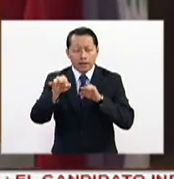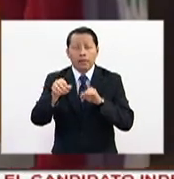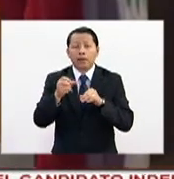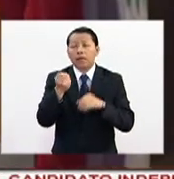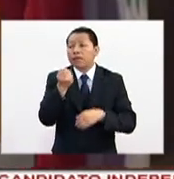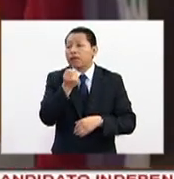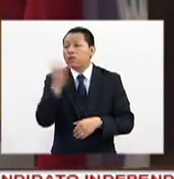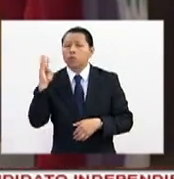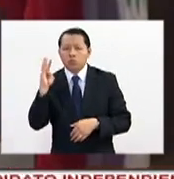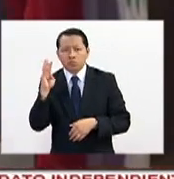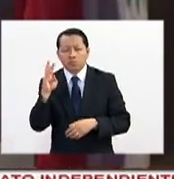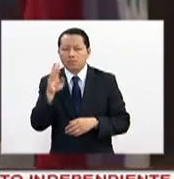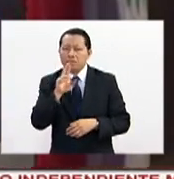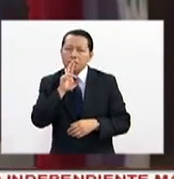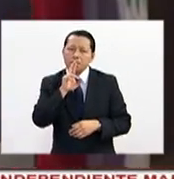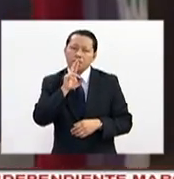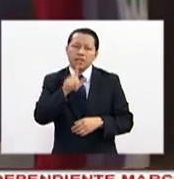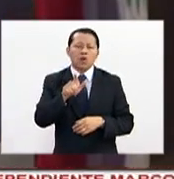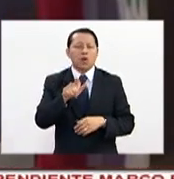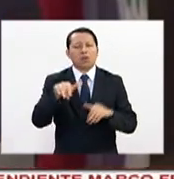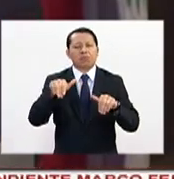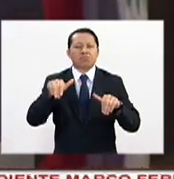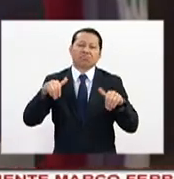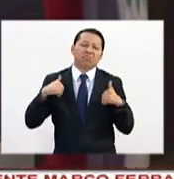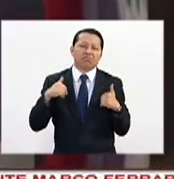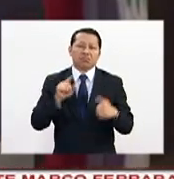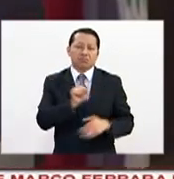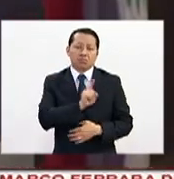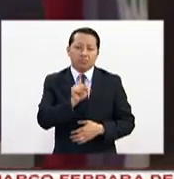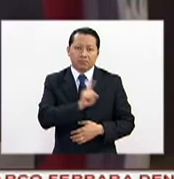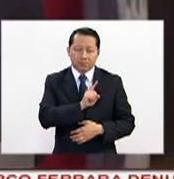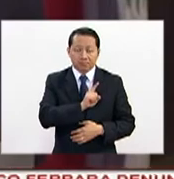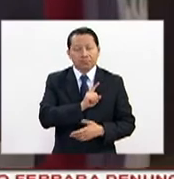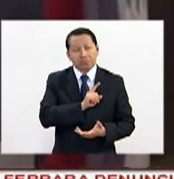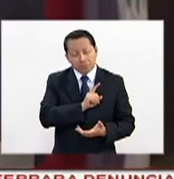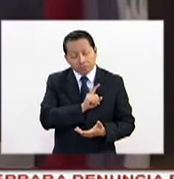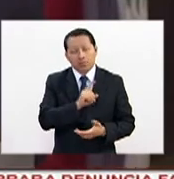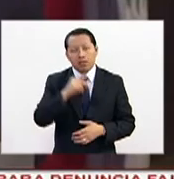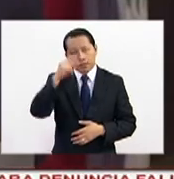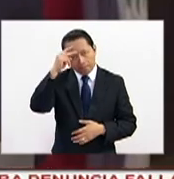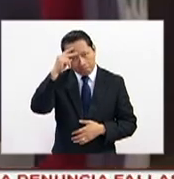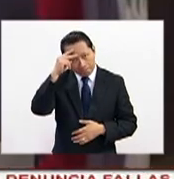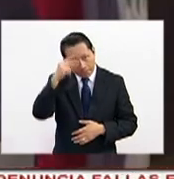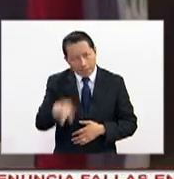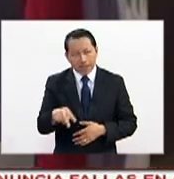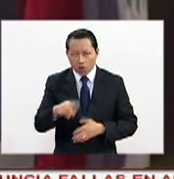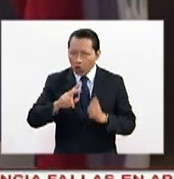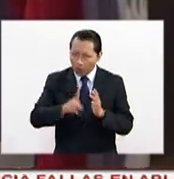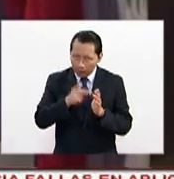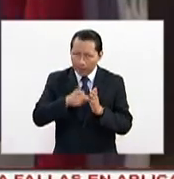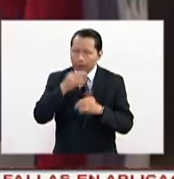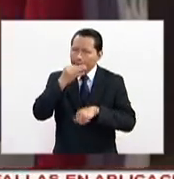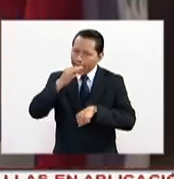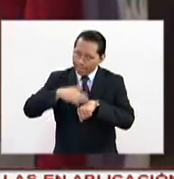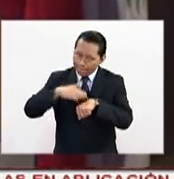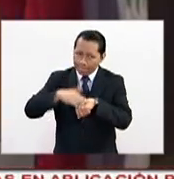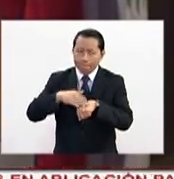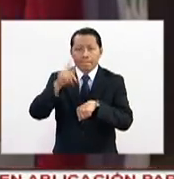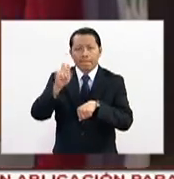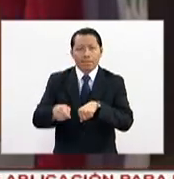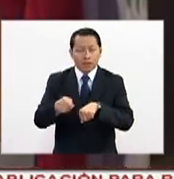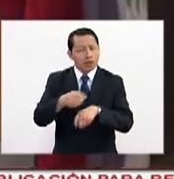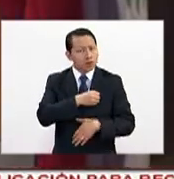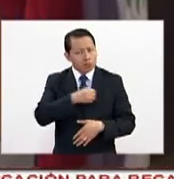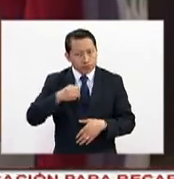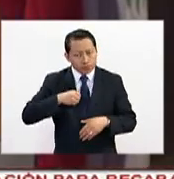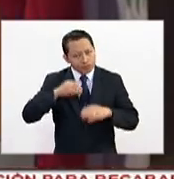optado por caminar solos. Por ello, México reitera su compromiso inquebrantable con